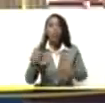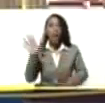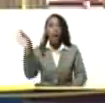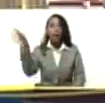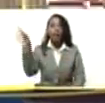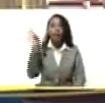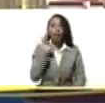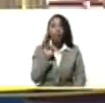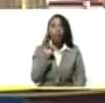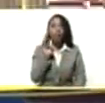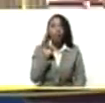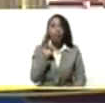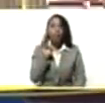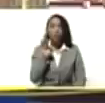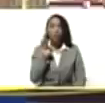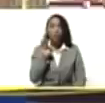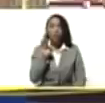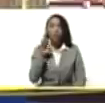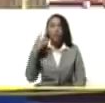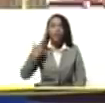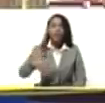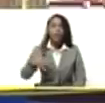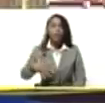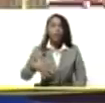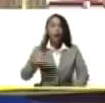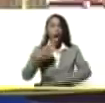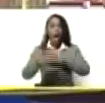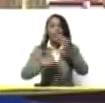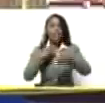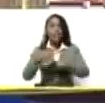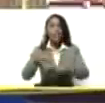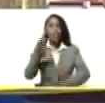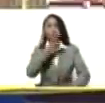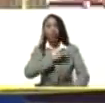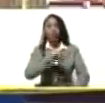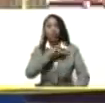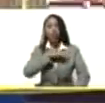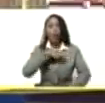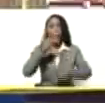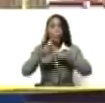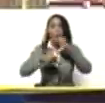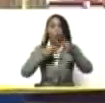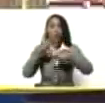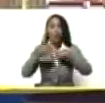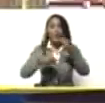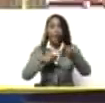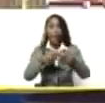dígito la inflación del año de diciembre de 2021